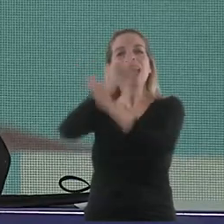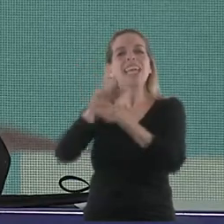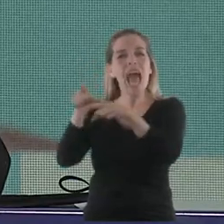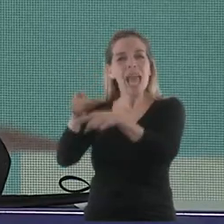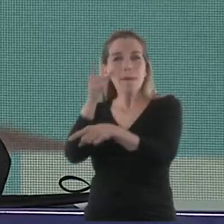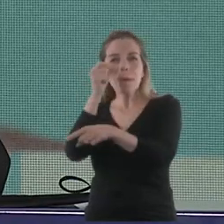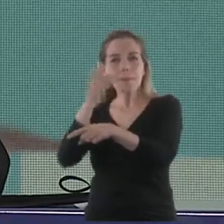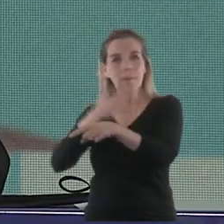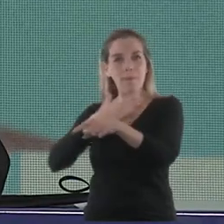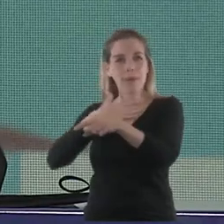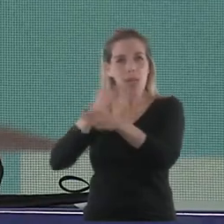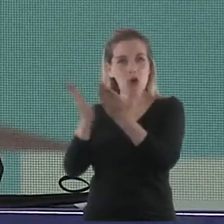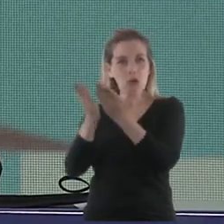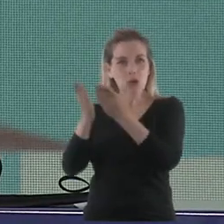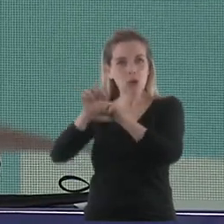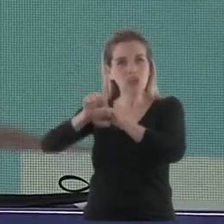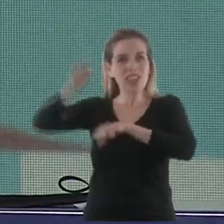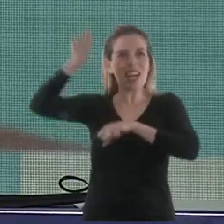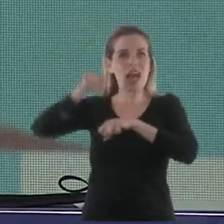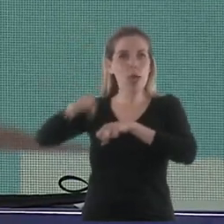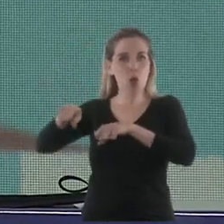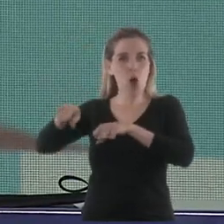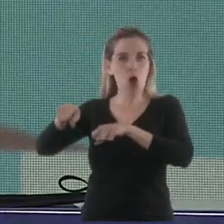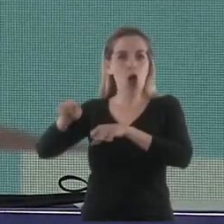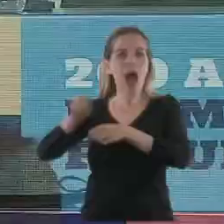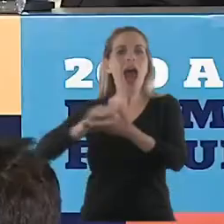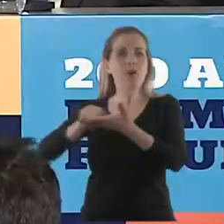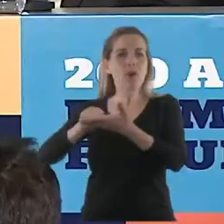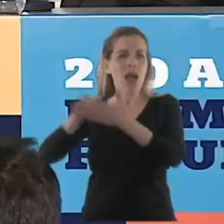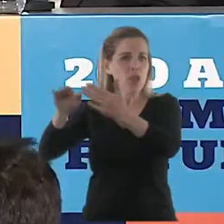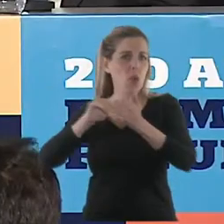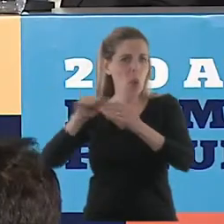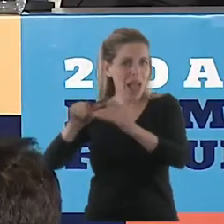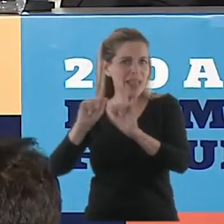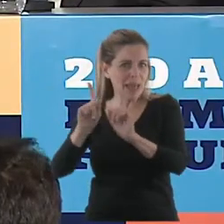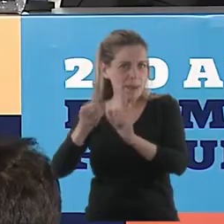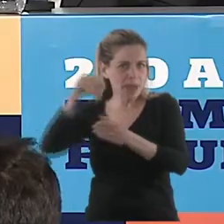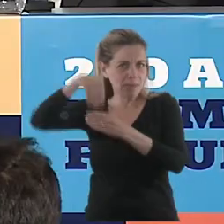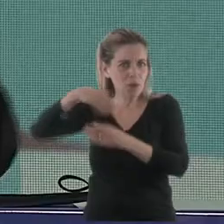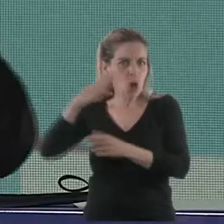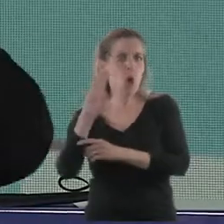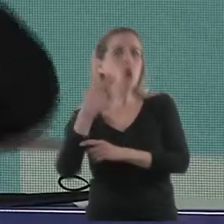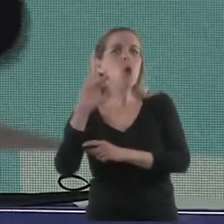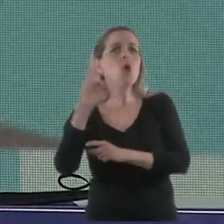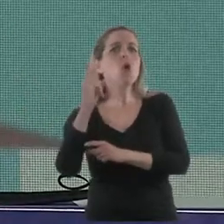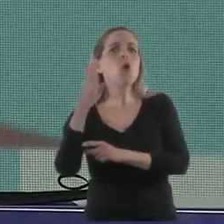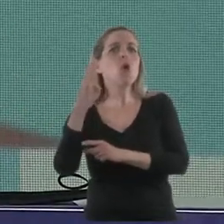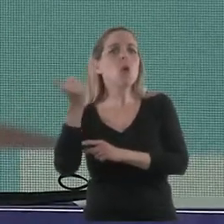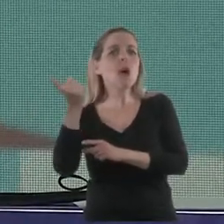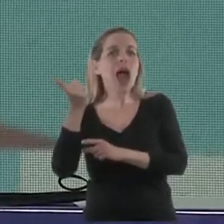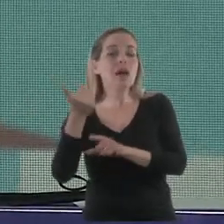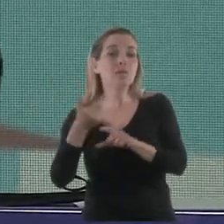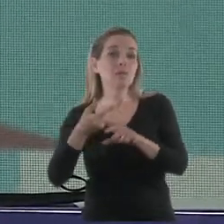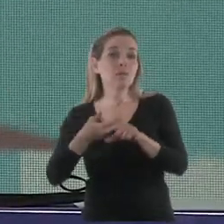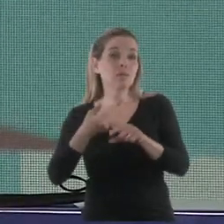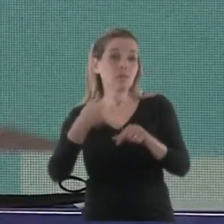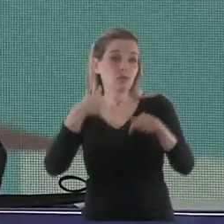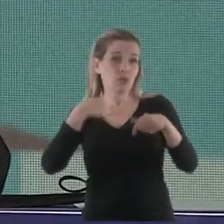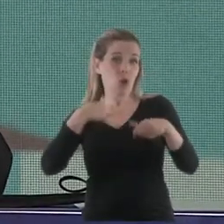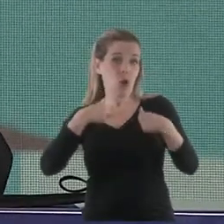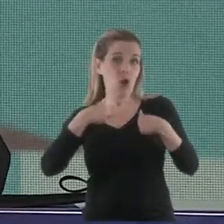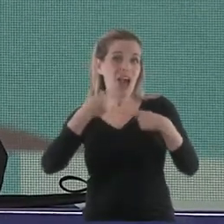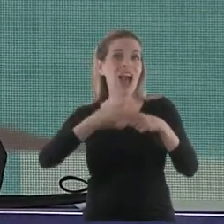de abogado, pero era la misma Universidad de Buenos Aires. Y antes que yo llegó mi hermana por esa misma